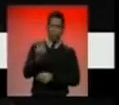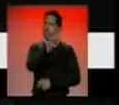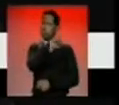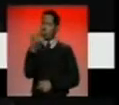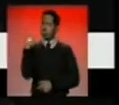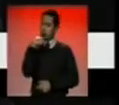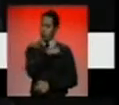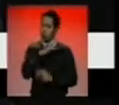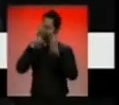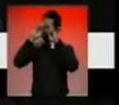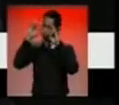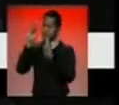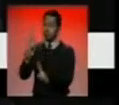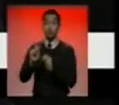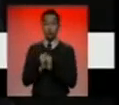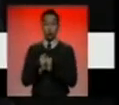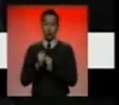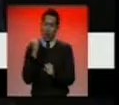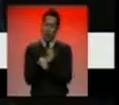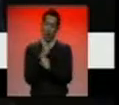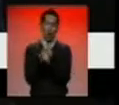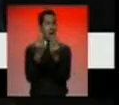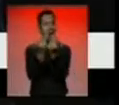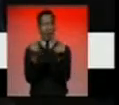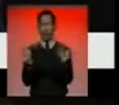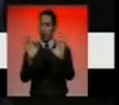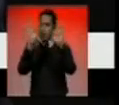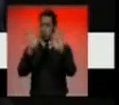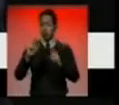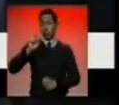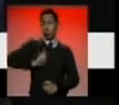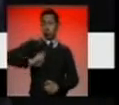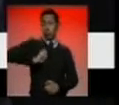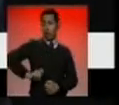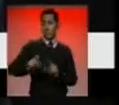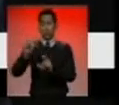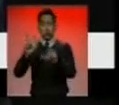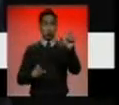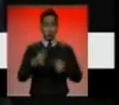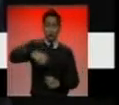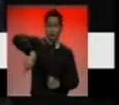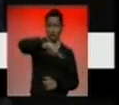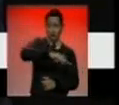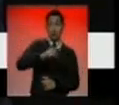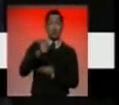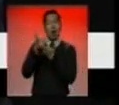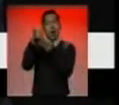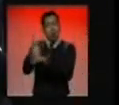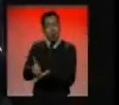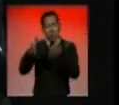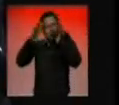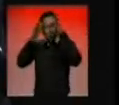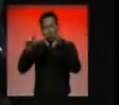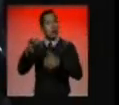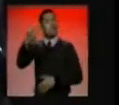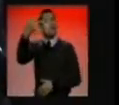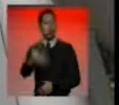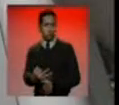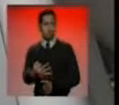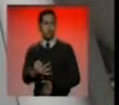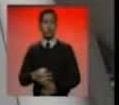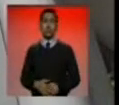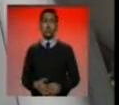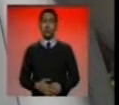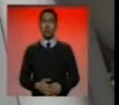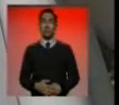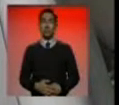nuestro trabajo, ni la calidad del empleo, ni los salarios, ni los beneficios que obtienen nuestros trabajadores, que son justos.